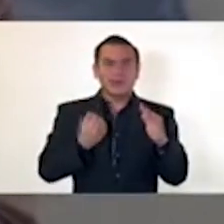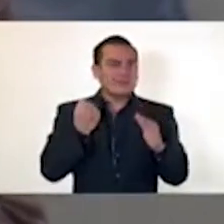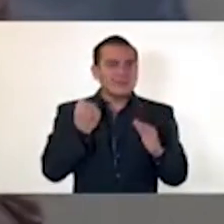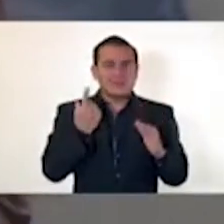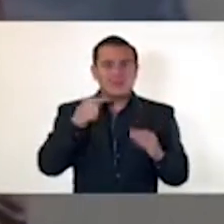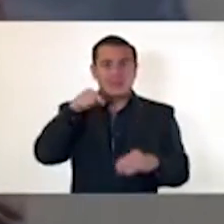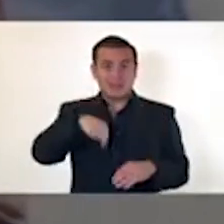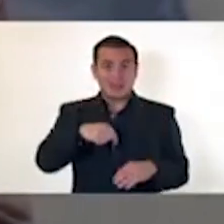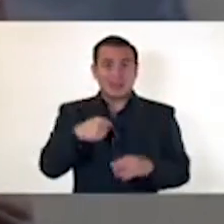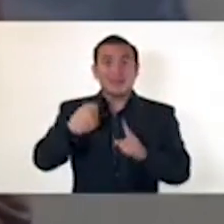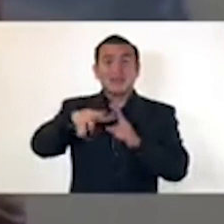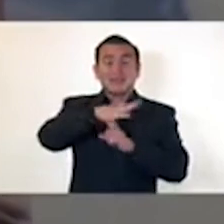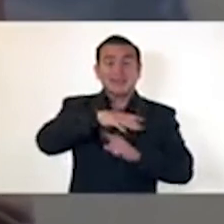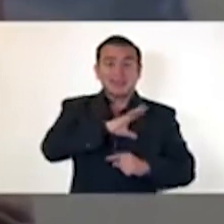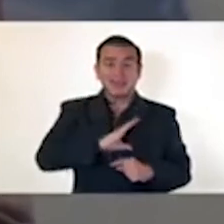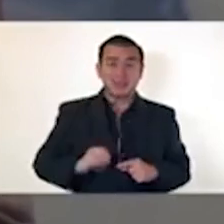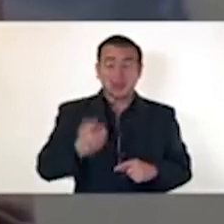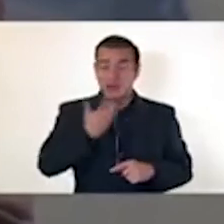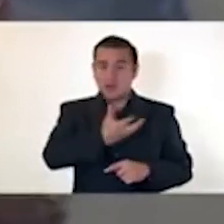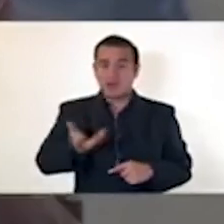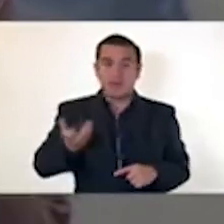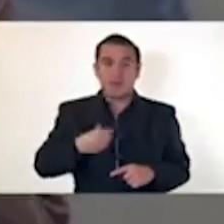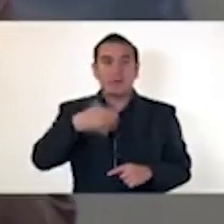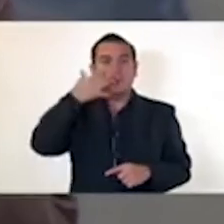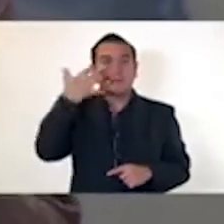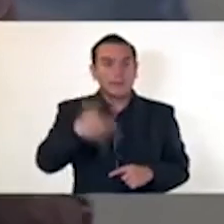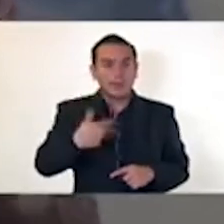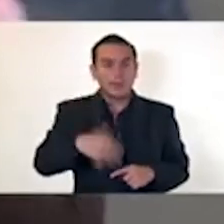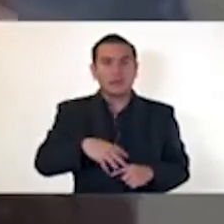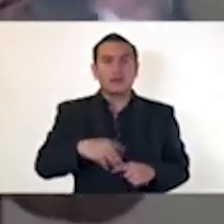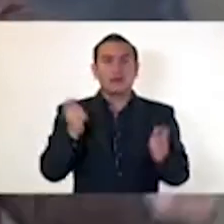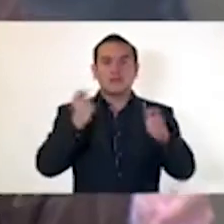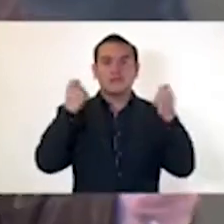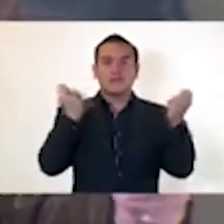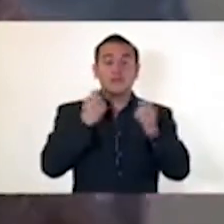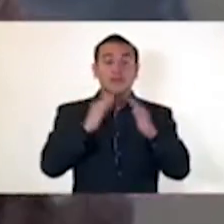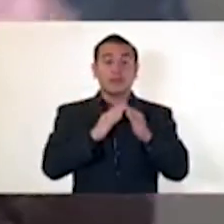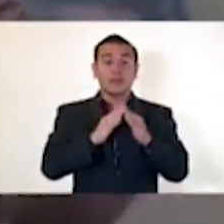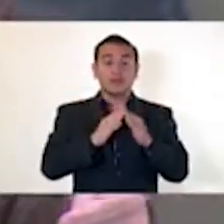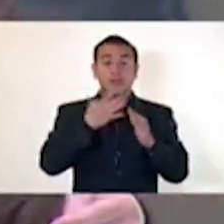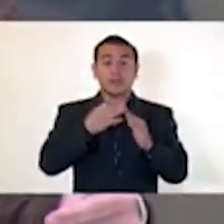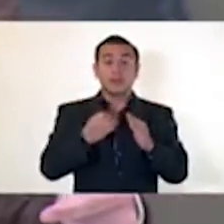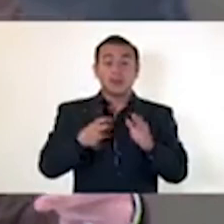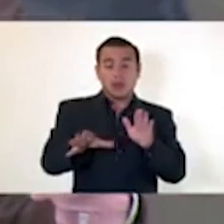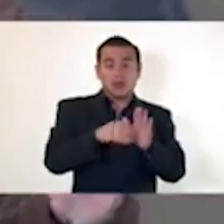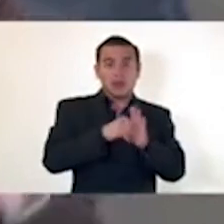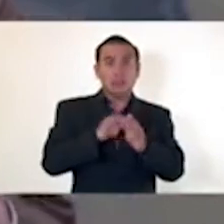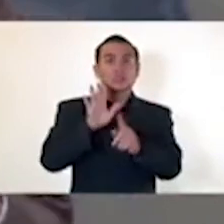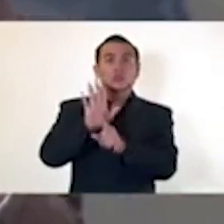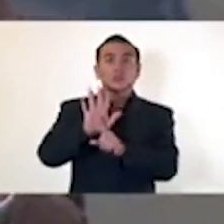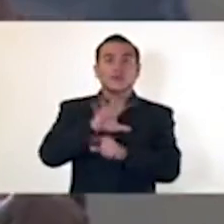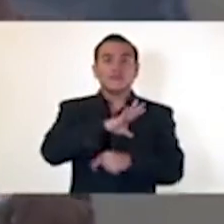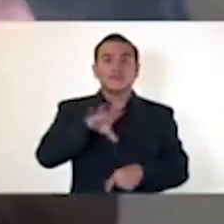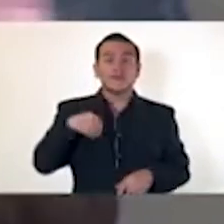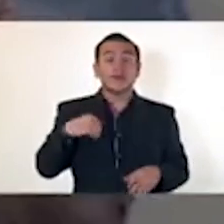pasando en este se está poniendo en riesgo el toda la gente de la fiesta todos los que vayan a sus casas después de esa fiesta a contagiar a sus familias y